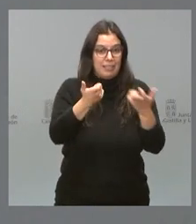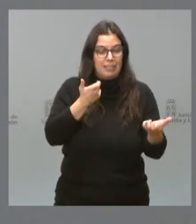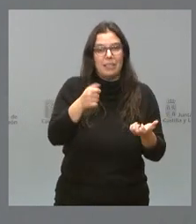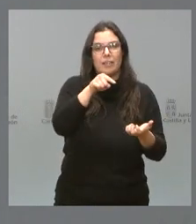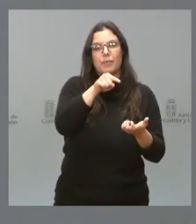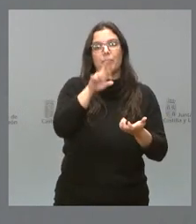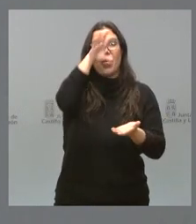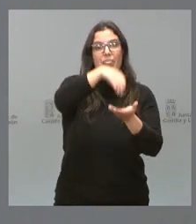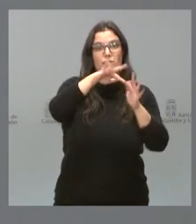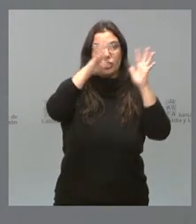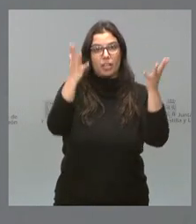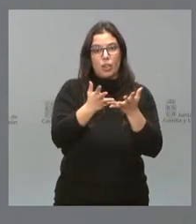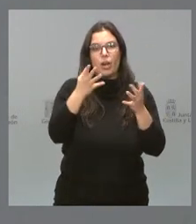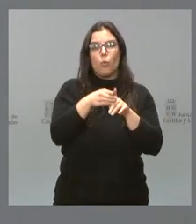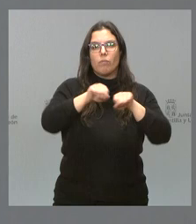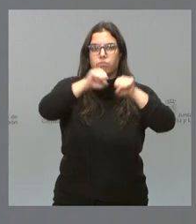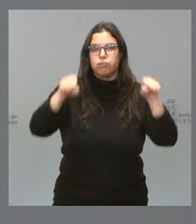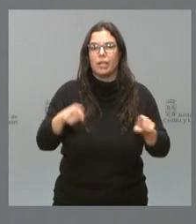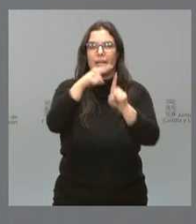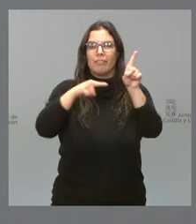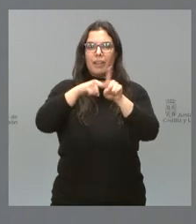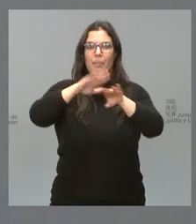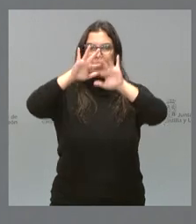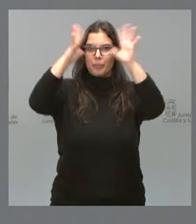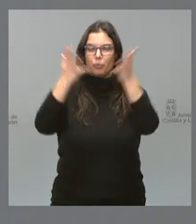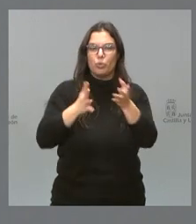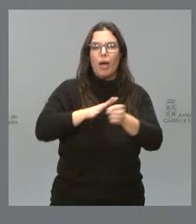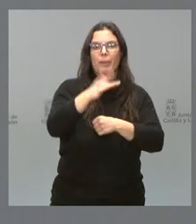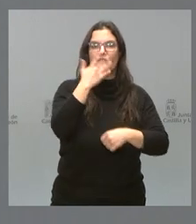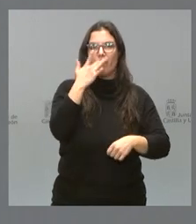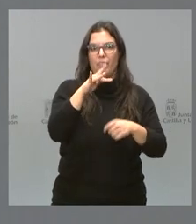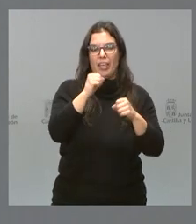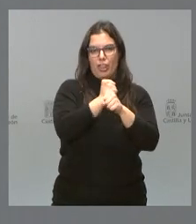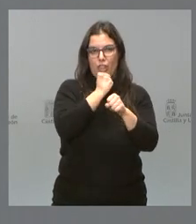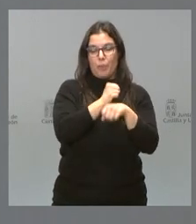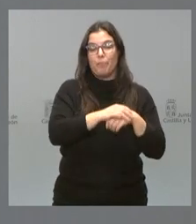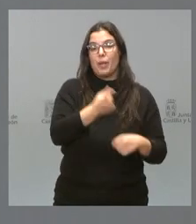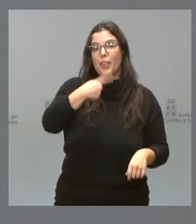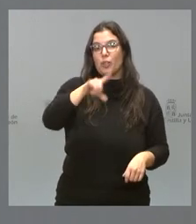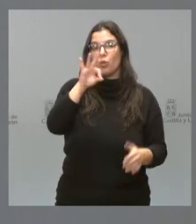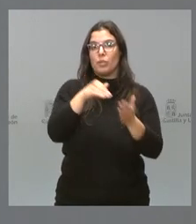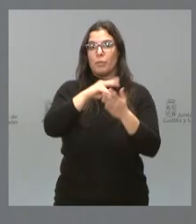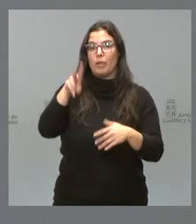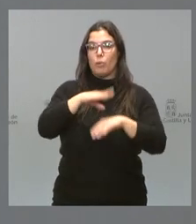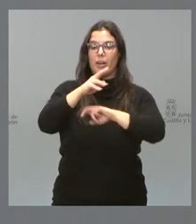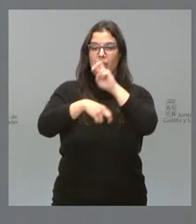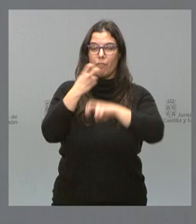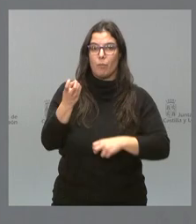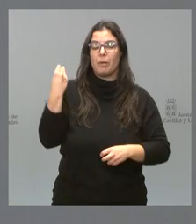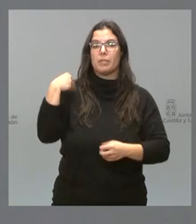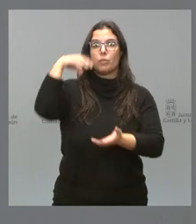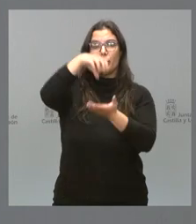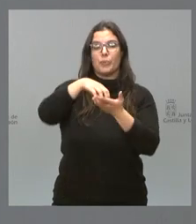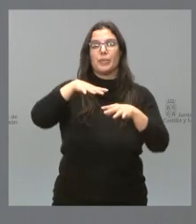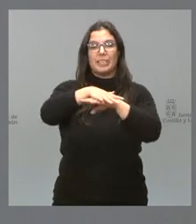de ese centro internacional como referencia en el mundo del Vidrio 150.000 euros para la reforma de las instalaciones de la red de